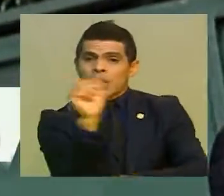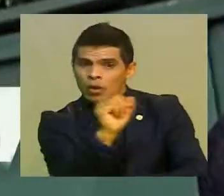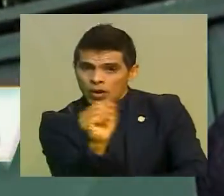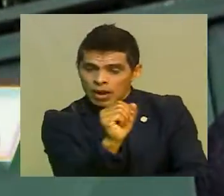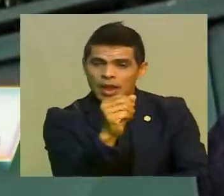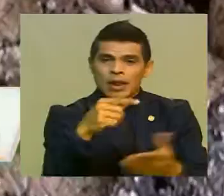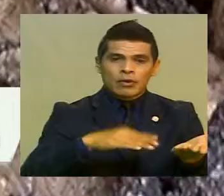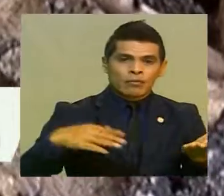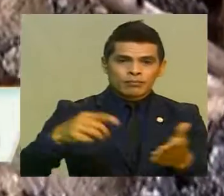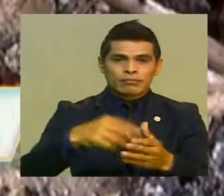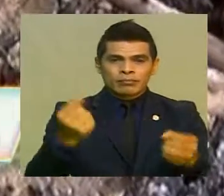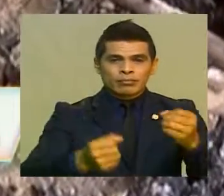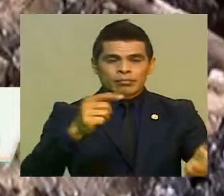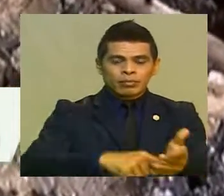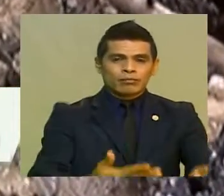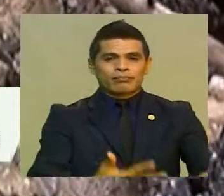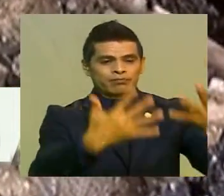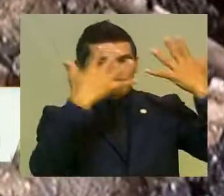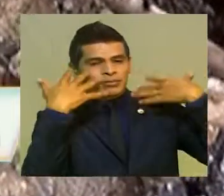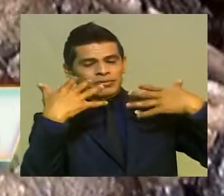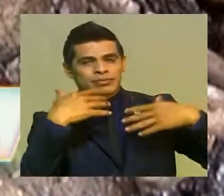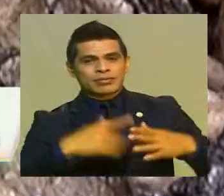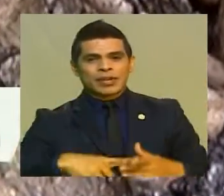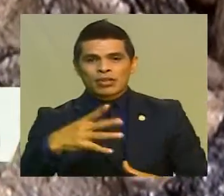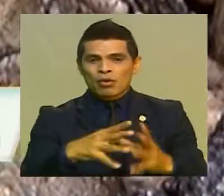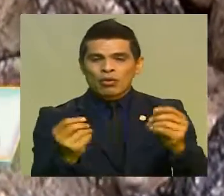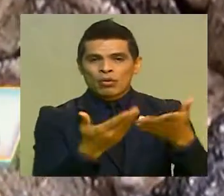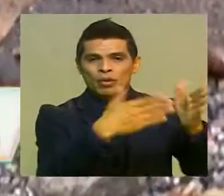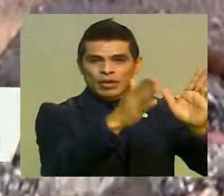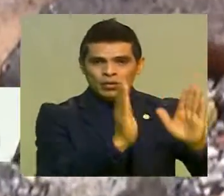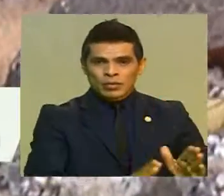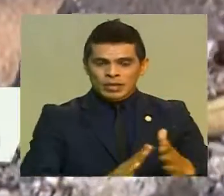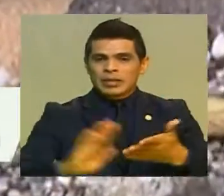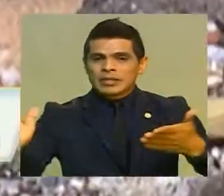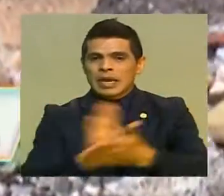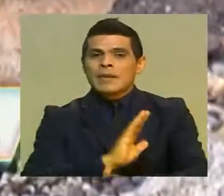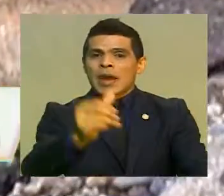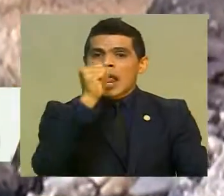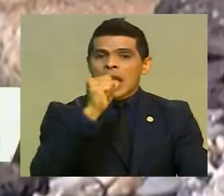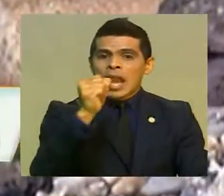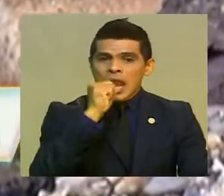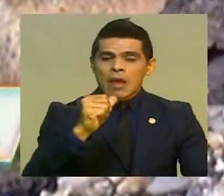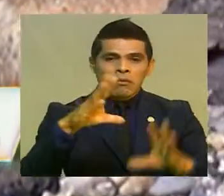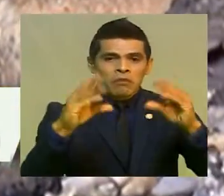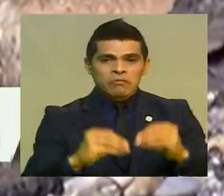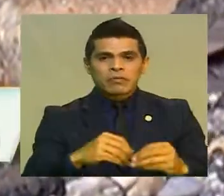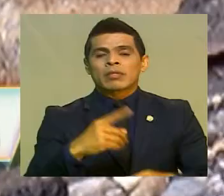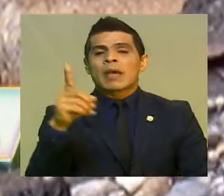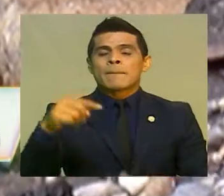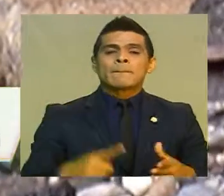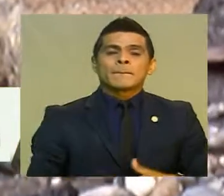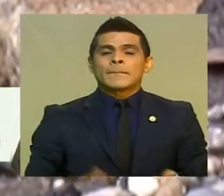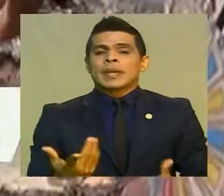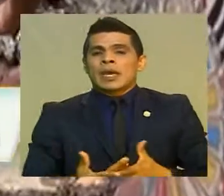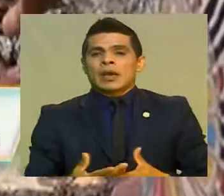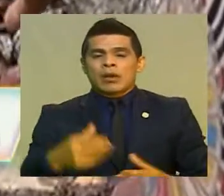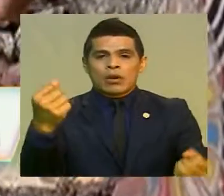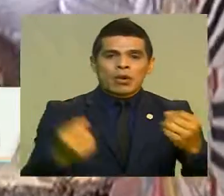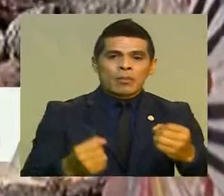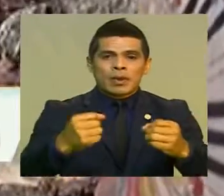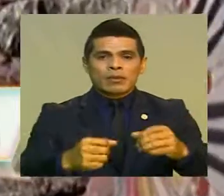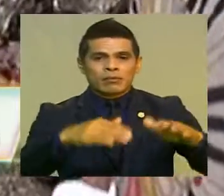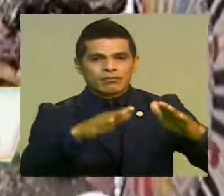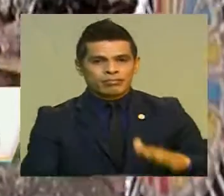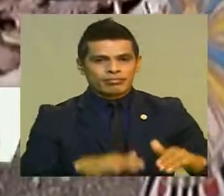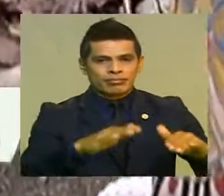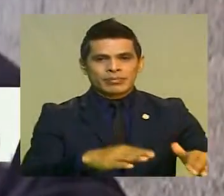mojan a los estudiantes se va el agua en el colegio y en la zona así como los vehículos colapsan al caer en este hueco que